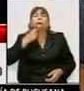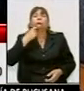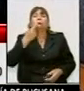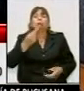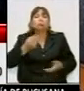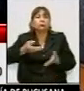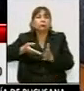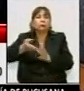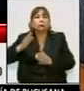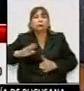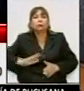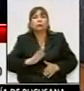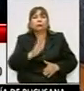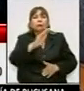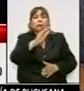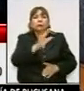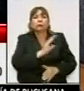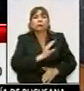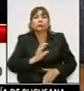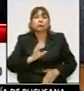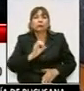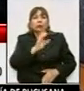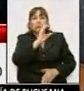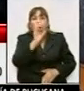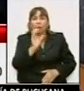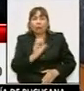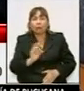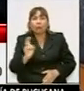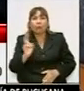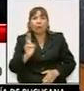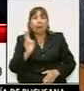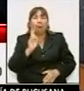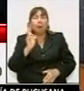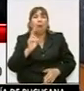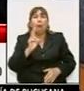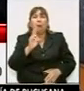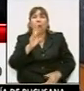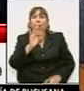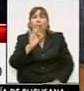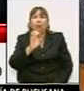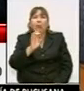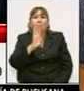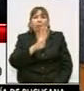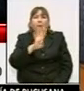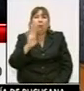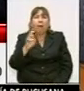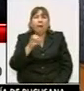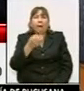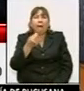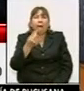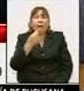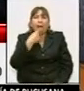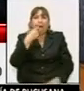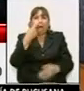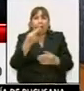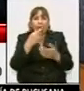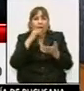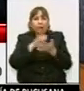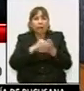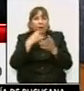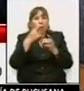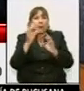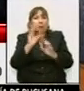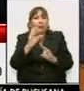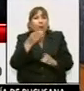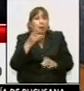la vía Costa Verde, el tramo Callao, por un valor de 284 millones de soles. Y de acuerdo a la declaración de Gil